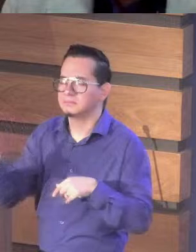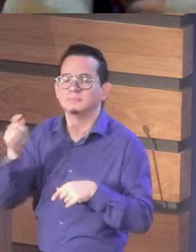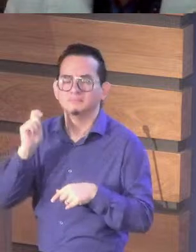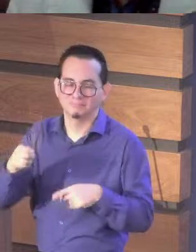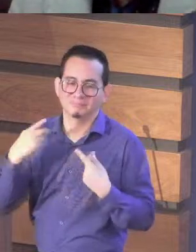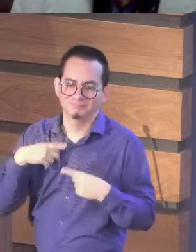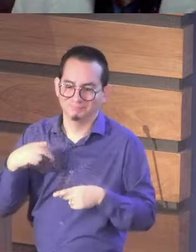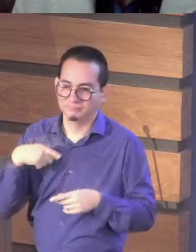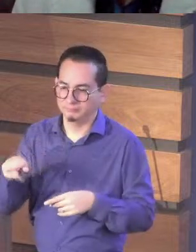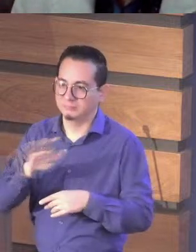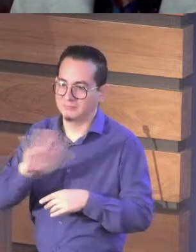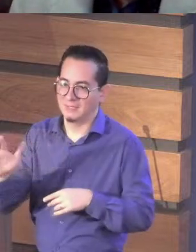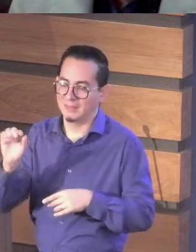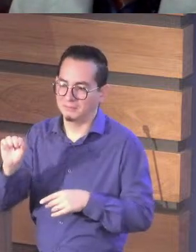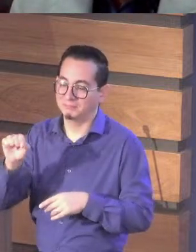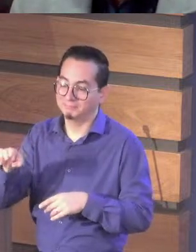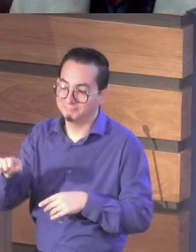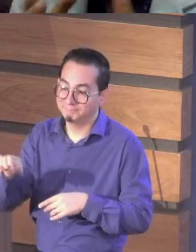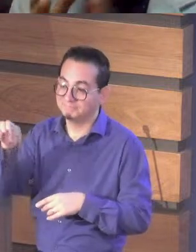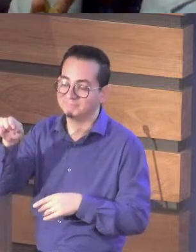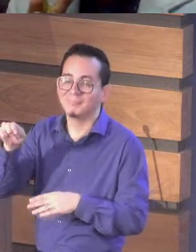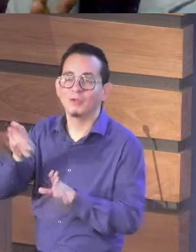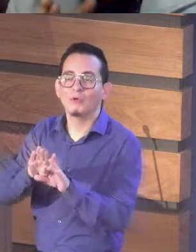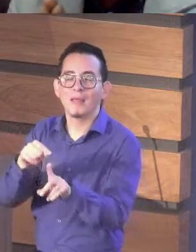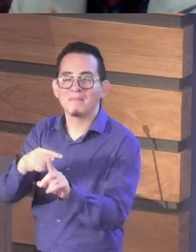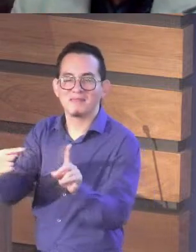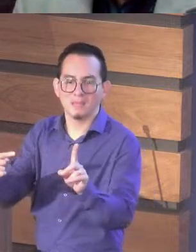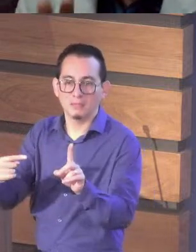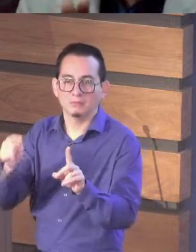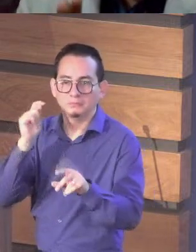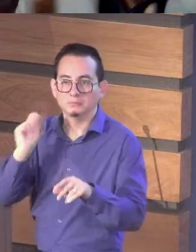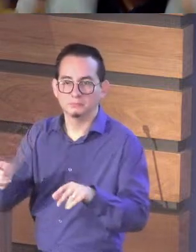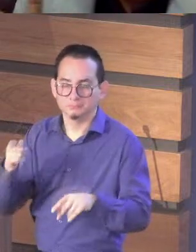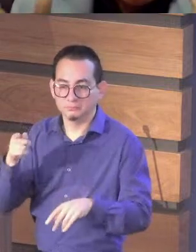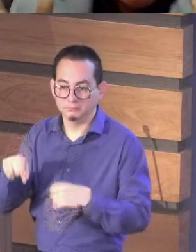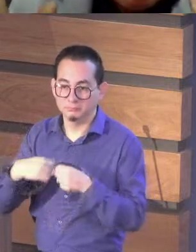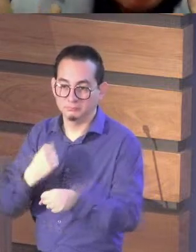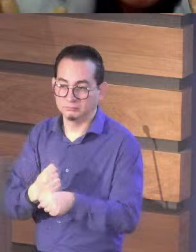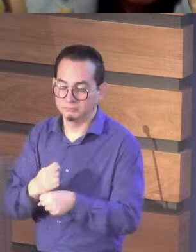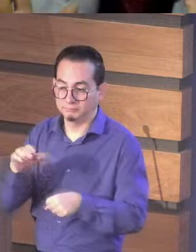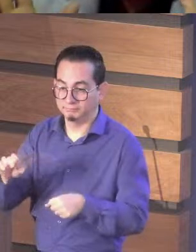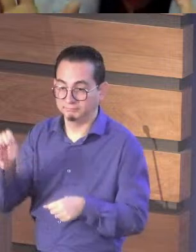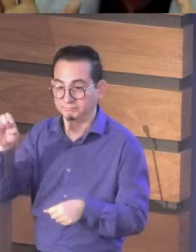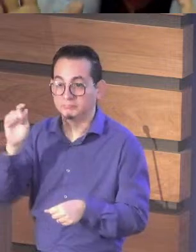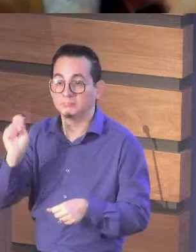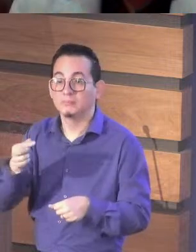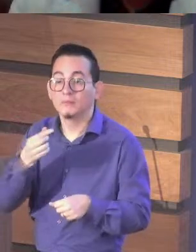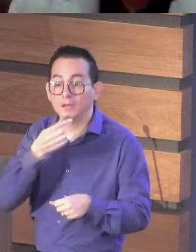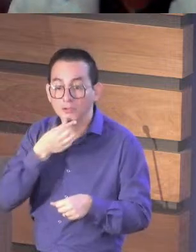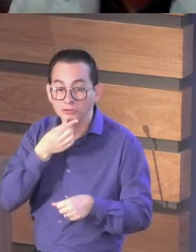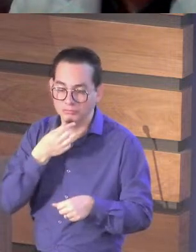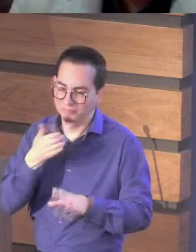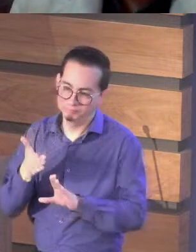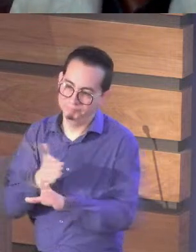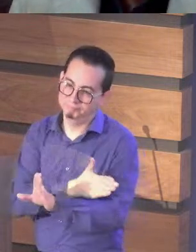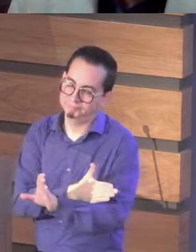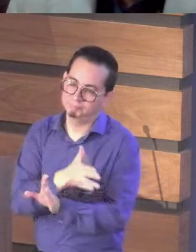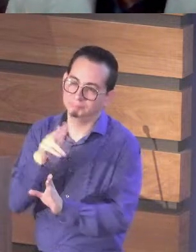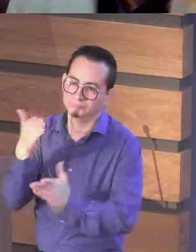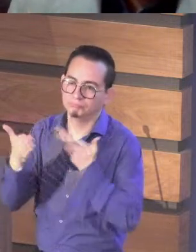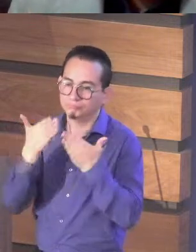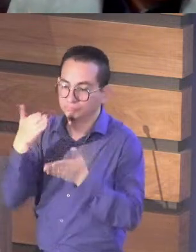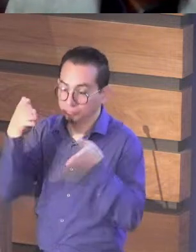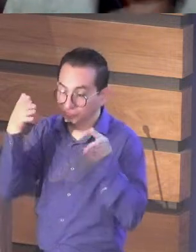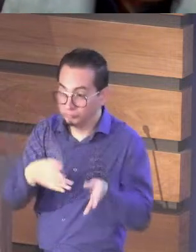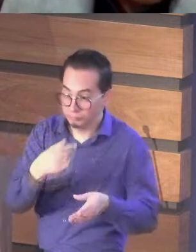media. No podríamos mencionar datos de niños, ya que este no fue un estudio enfocado en niños,